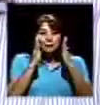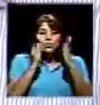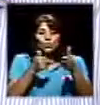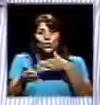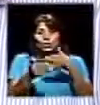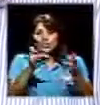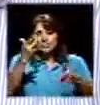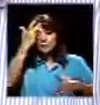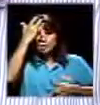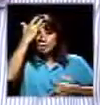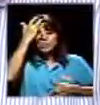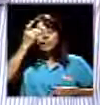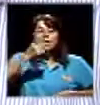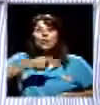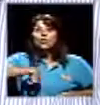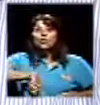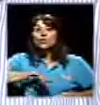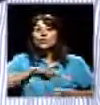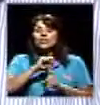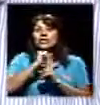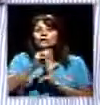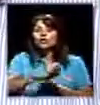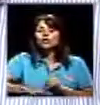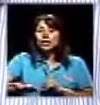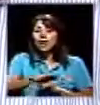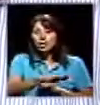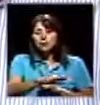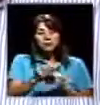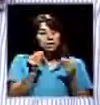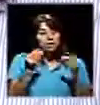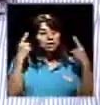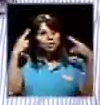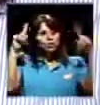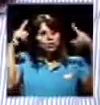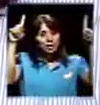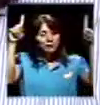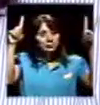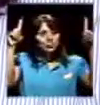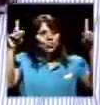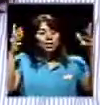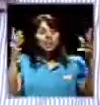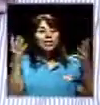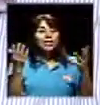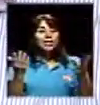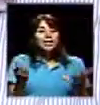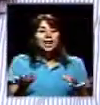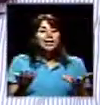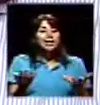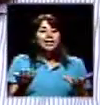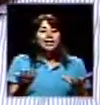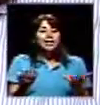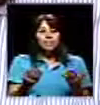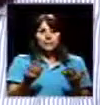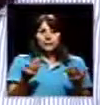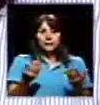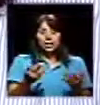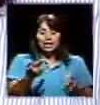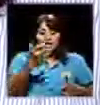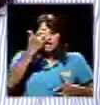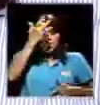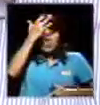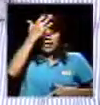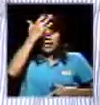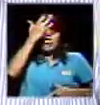sociedad es una sociedad que ha tenido mucho éxito en convertir enfermedades